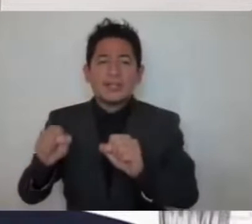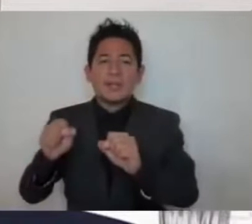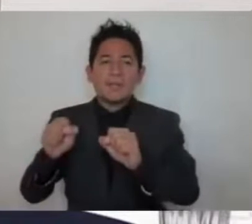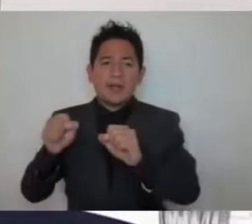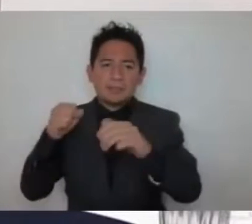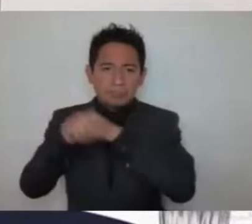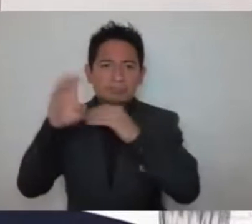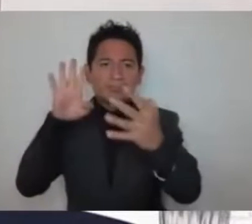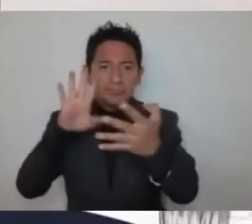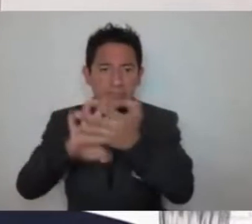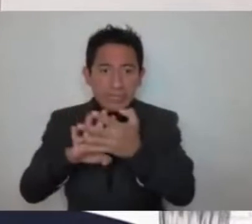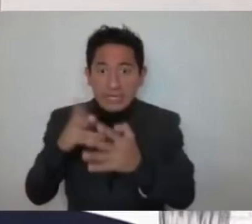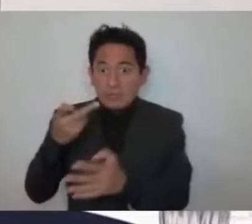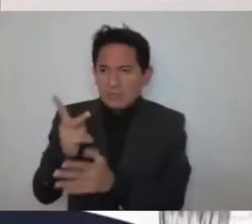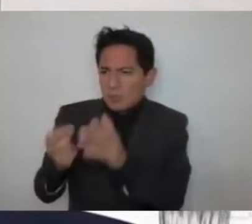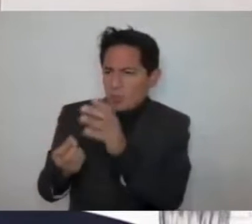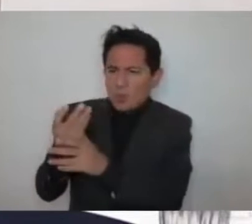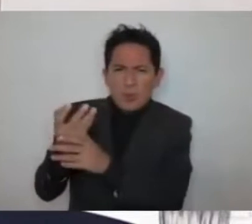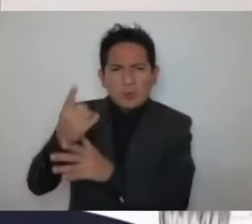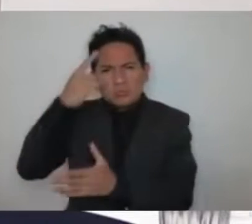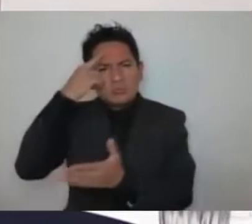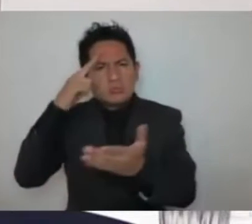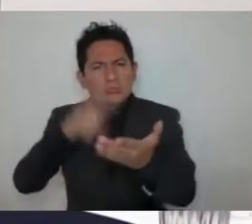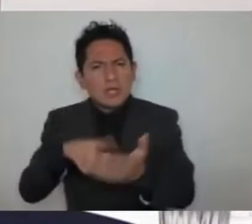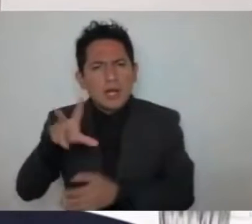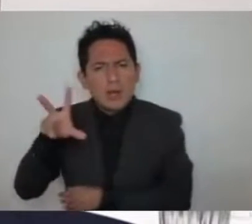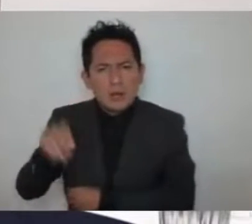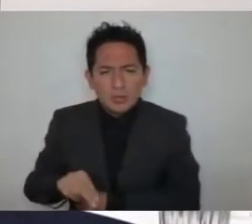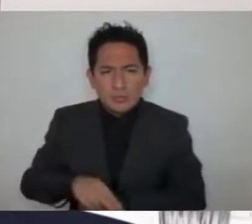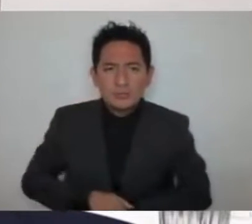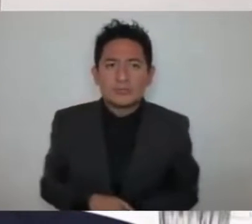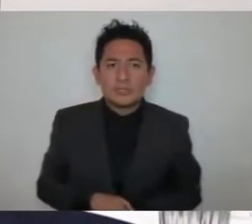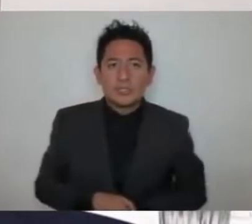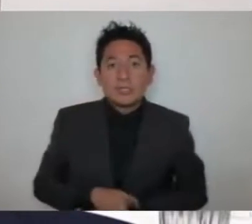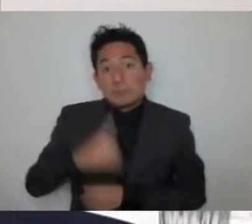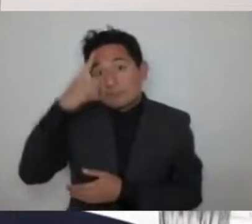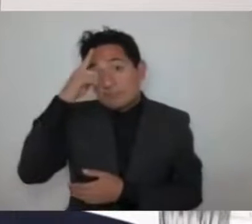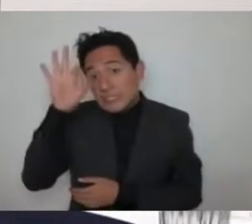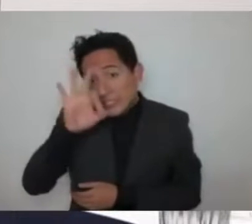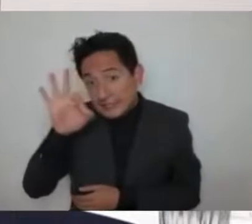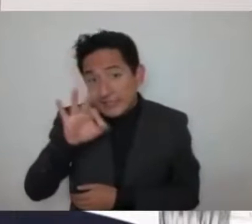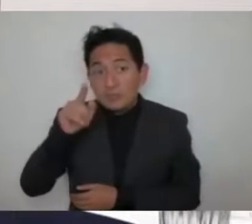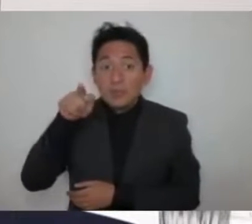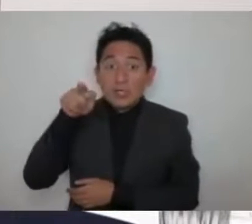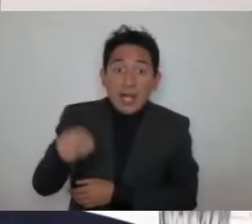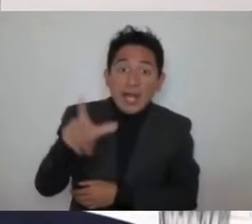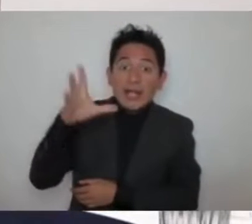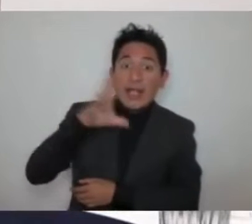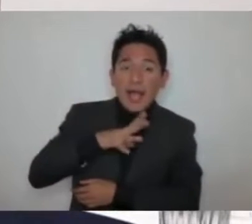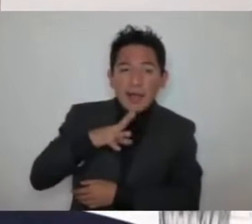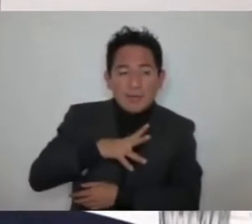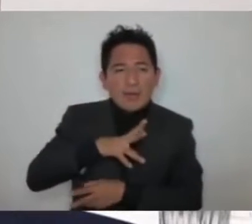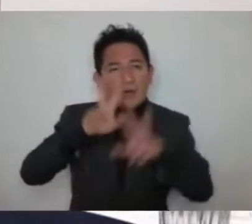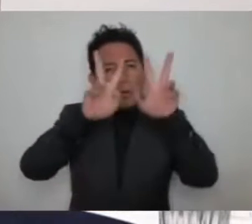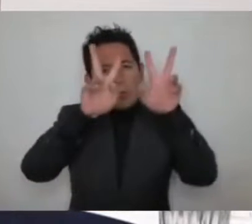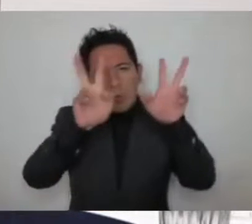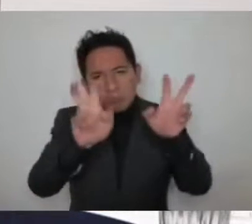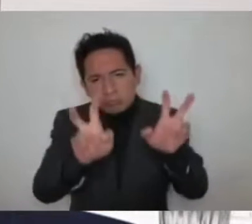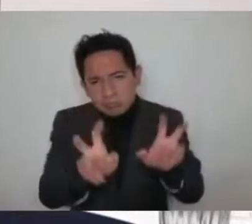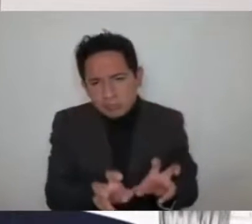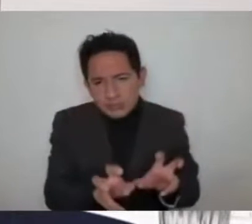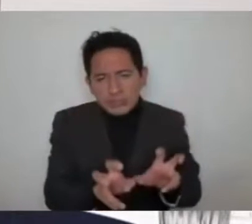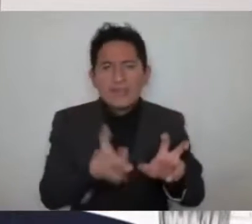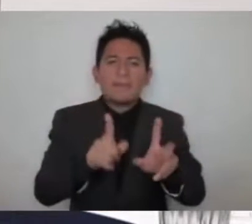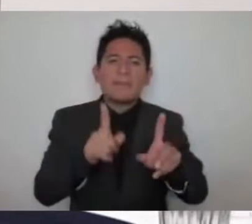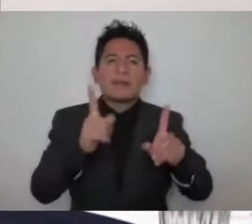jurídicas algunas eh temas de ciertos momentos procesales de la interpretación de ciertos principios pues